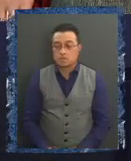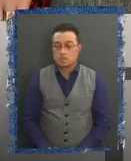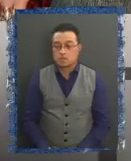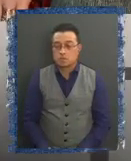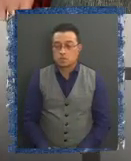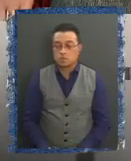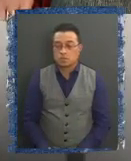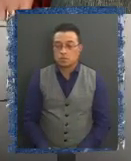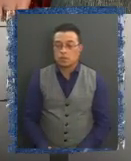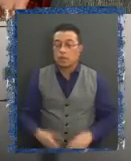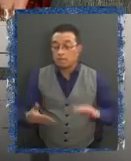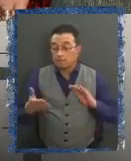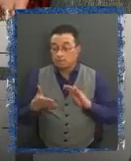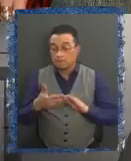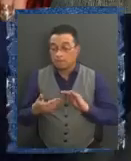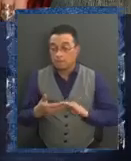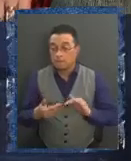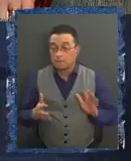Perdón.